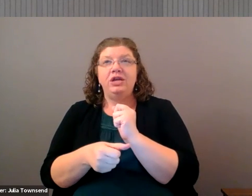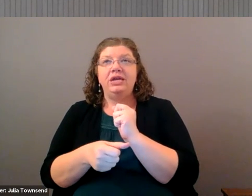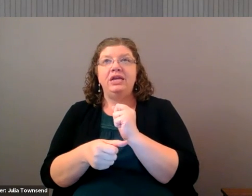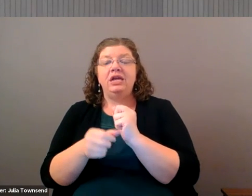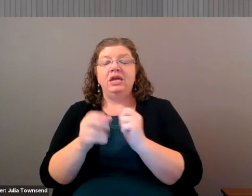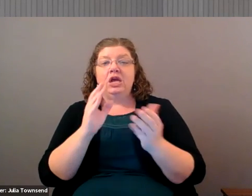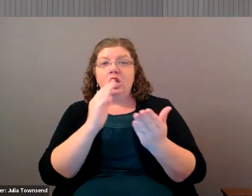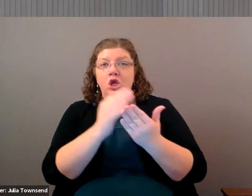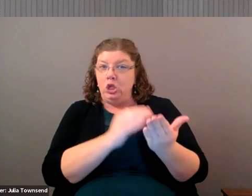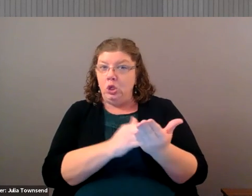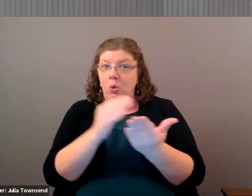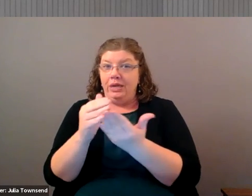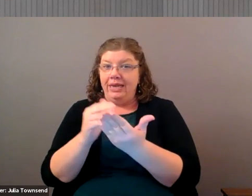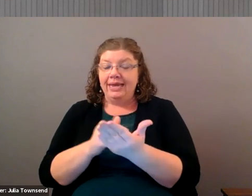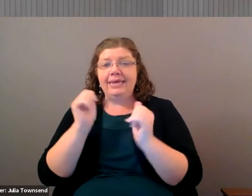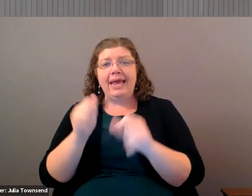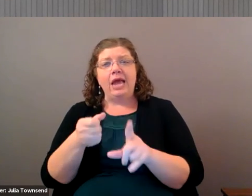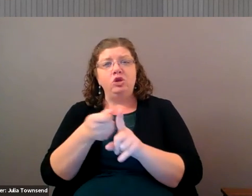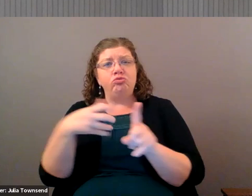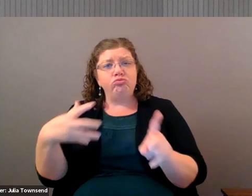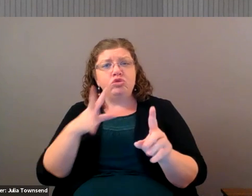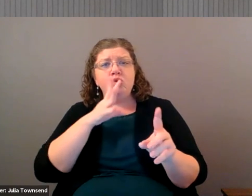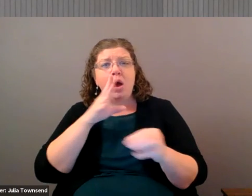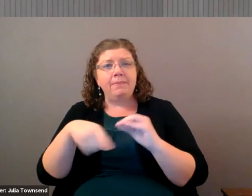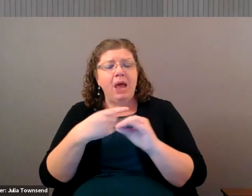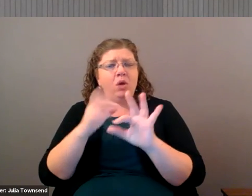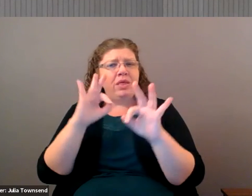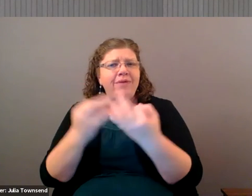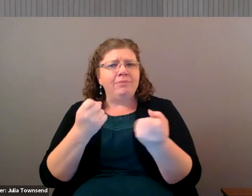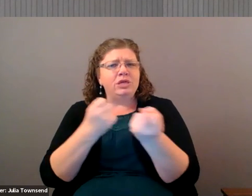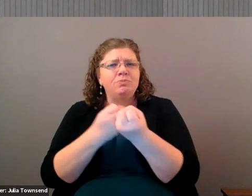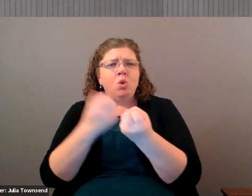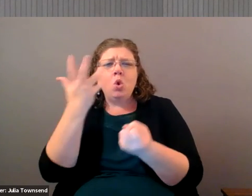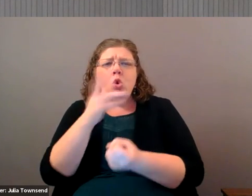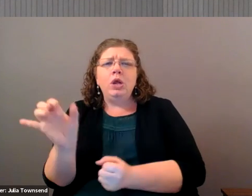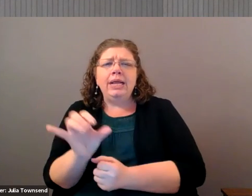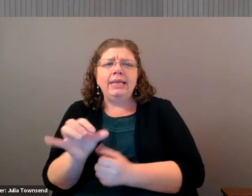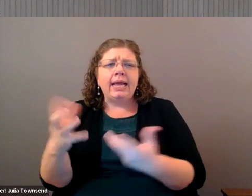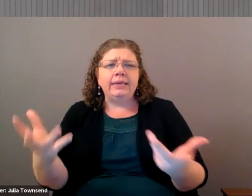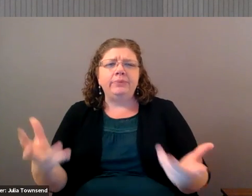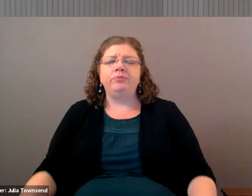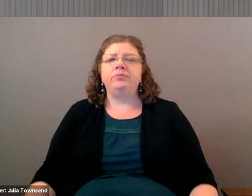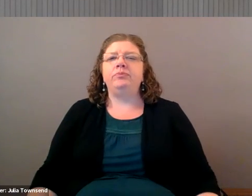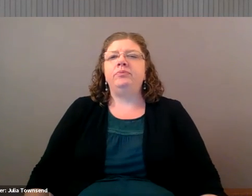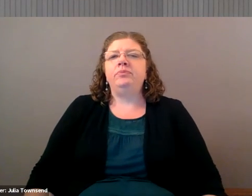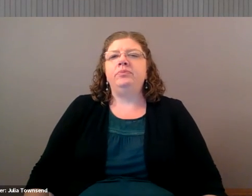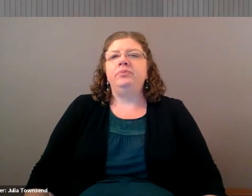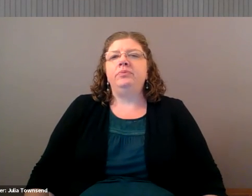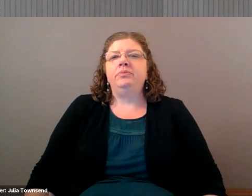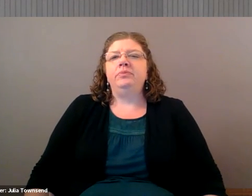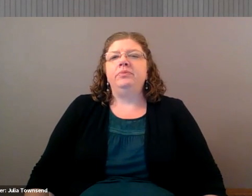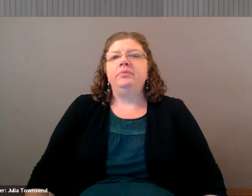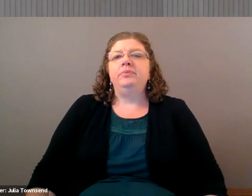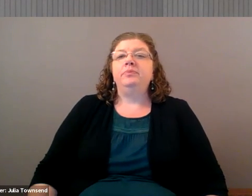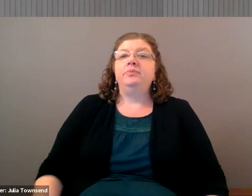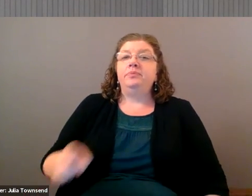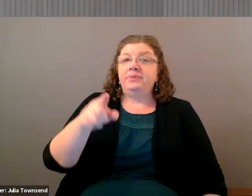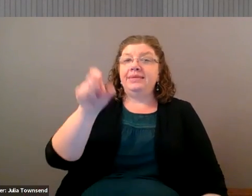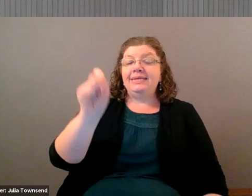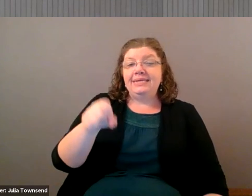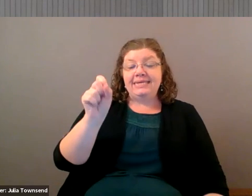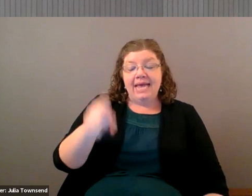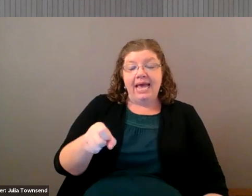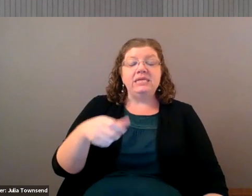les agradezco ese apoyo. ¿Nos pueden contar un poco más sobre de qué se trata ese apoyo a las familias? Sí, pues está en la forma